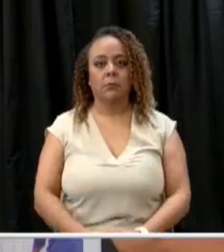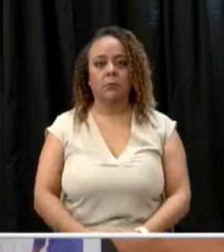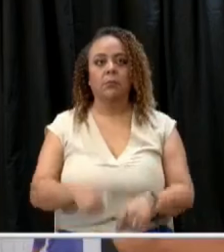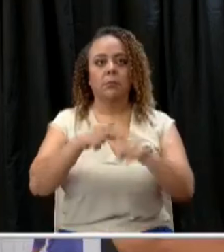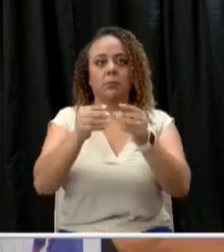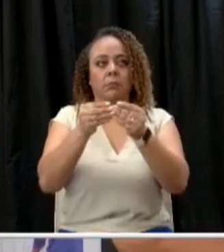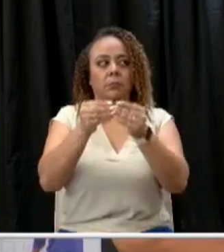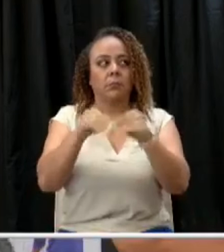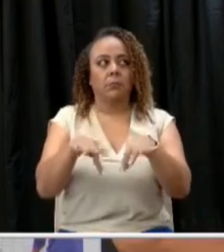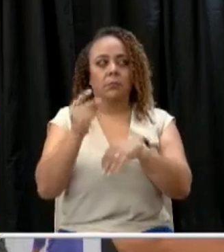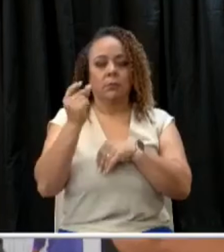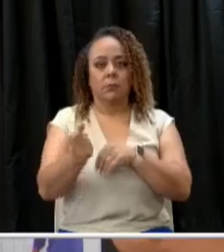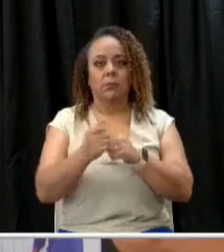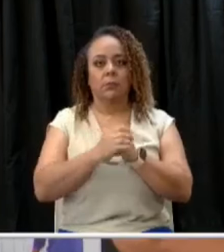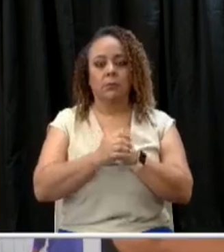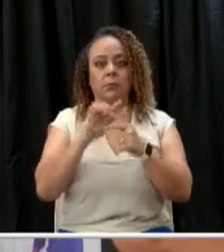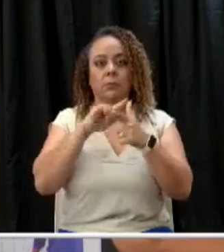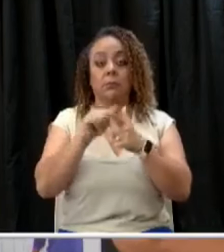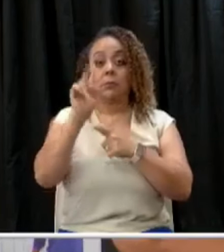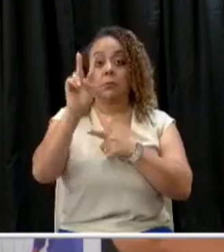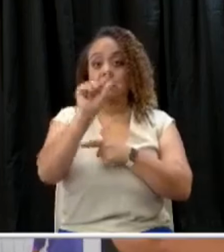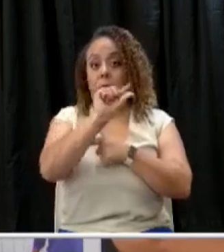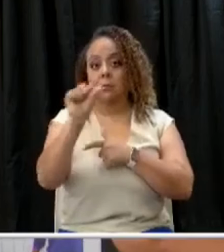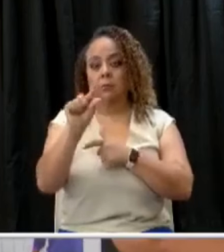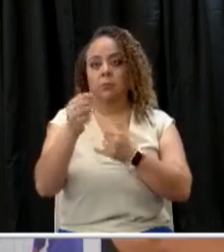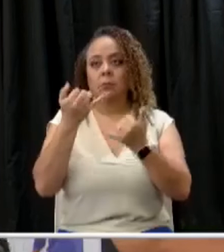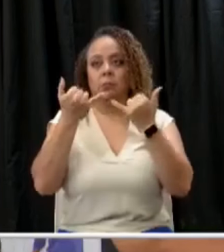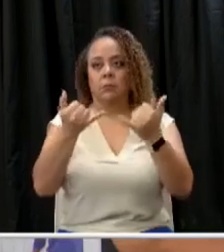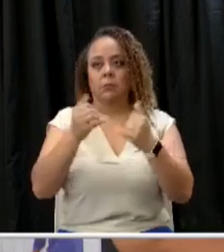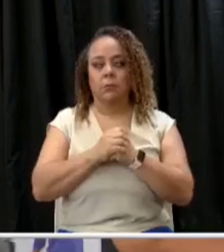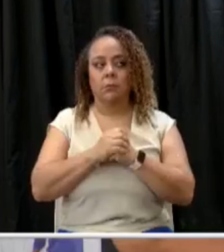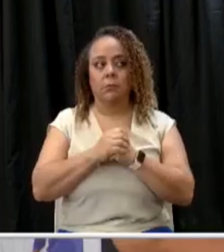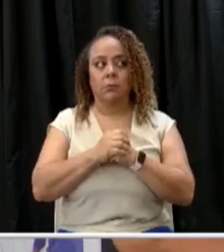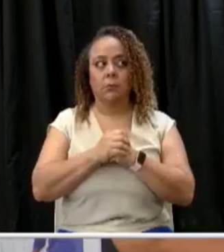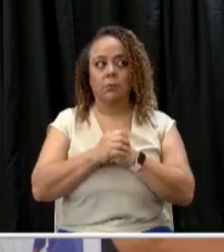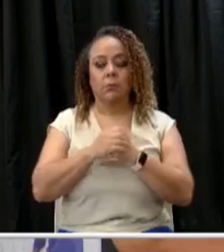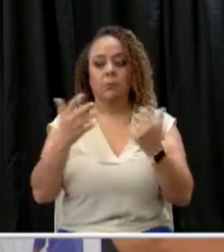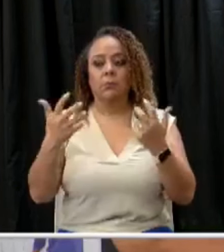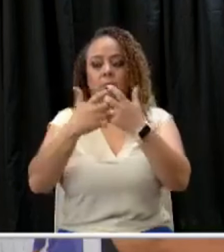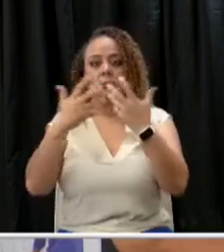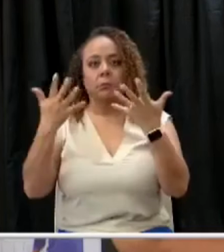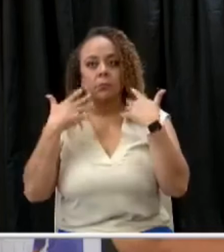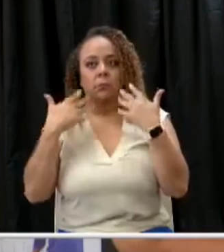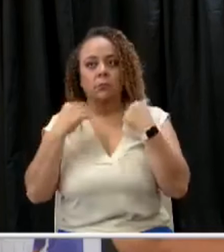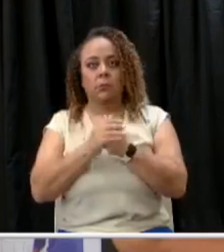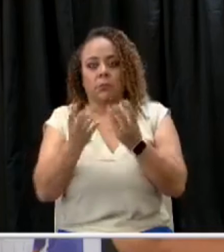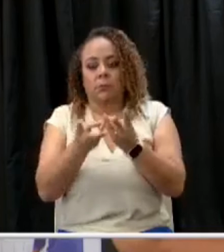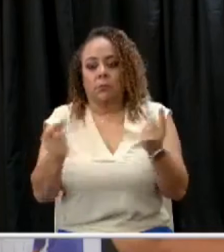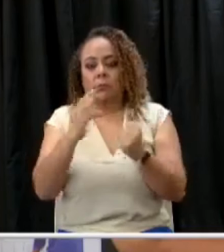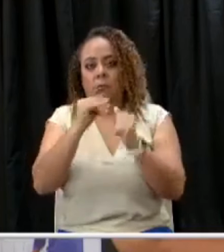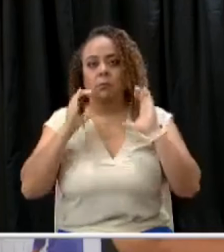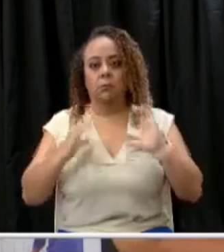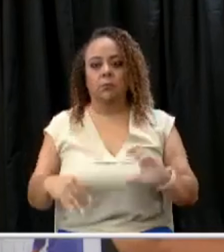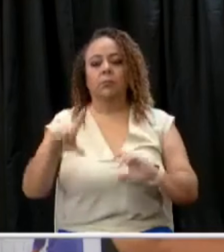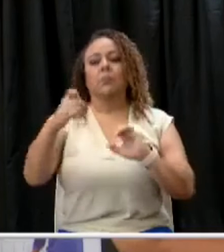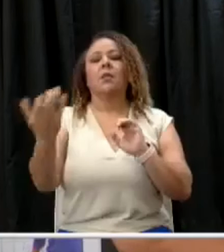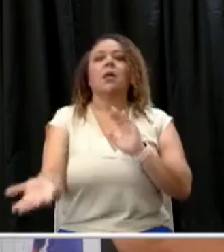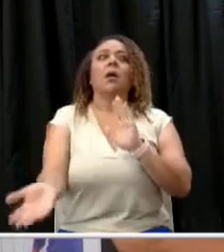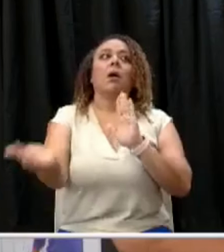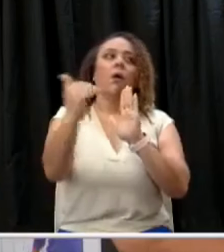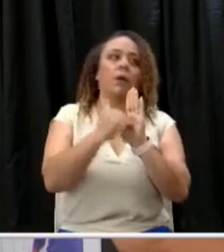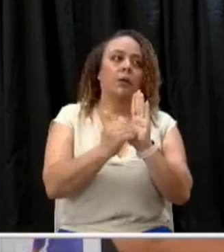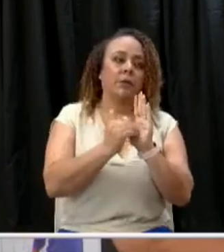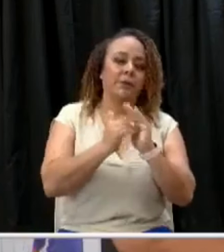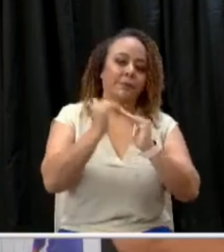muy rápido. Entonces, con 1 semana ya prácticamente la aclimatación se ha perdido y el cuerpo necesita otra vez ponerse